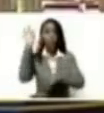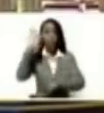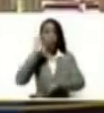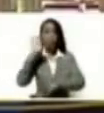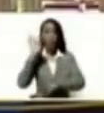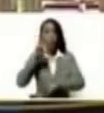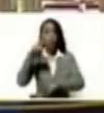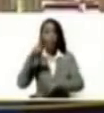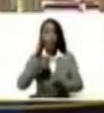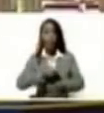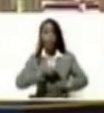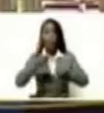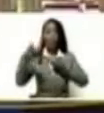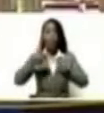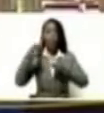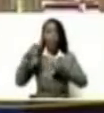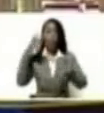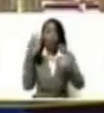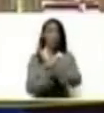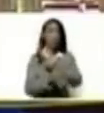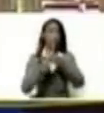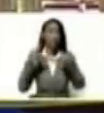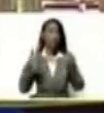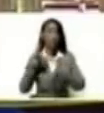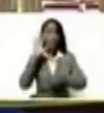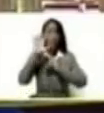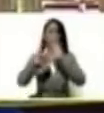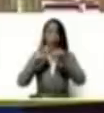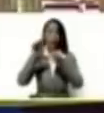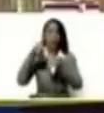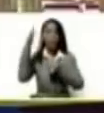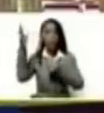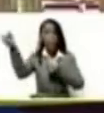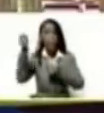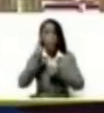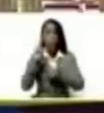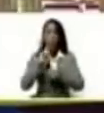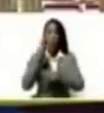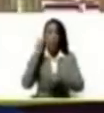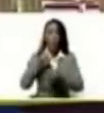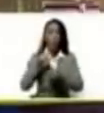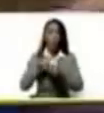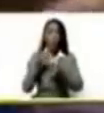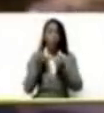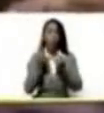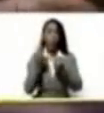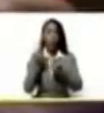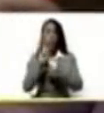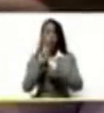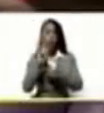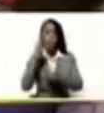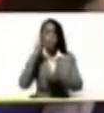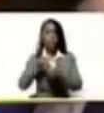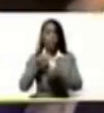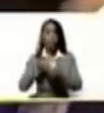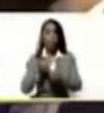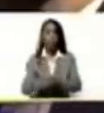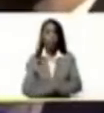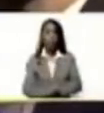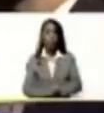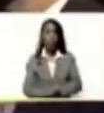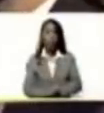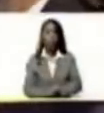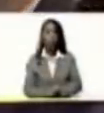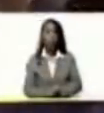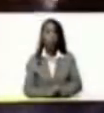4.9% de las exportaciones, sobre todo exportaciones no petrolera, la economía no petrolera. Perico.